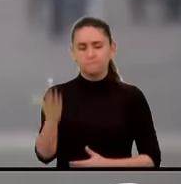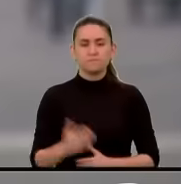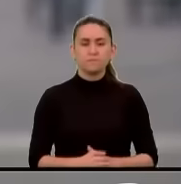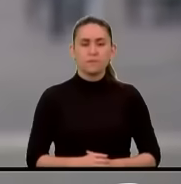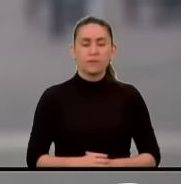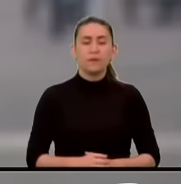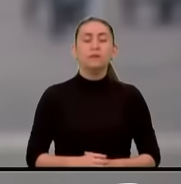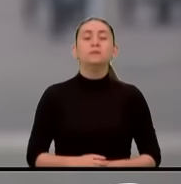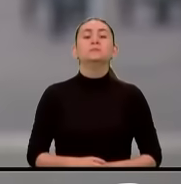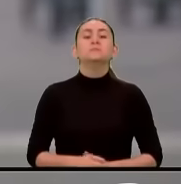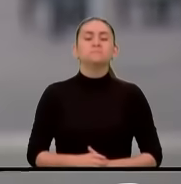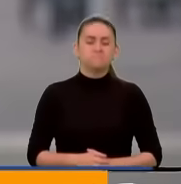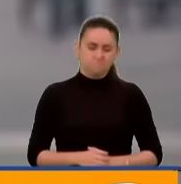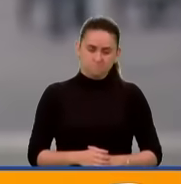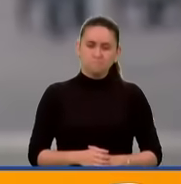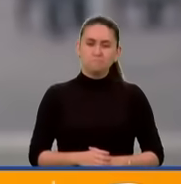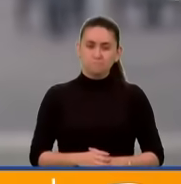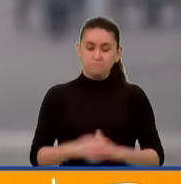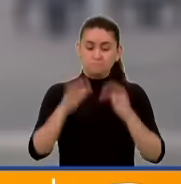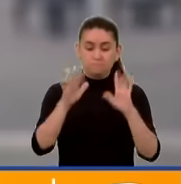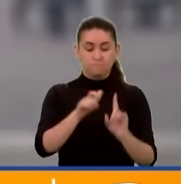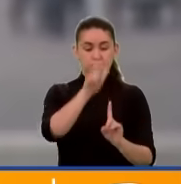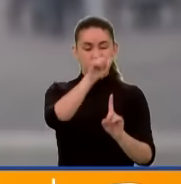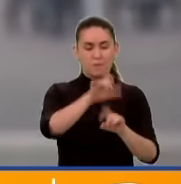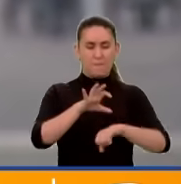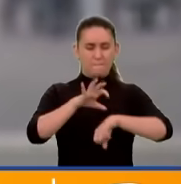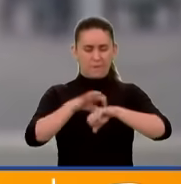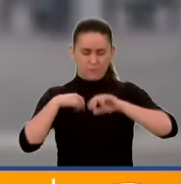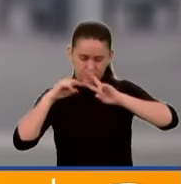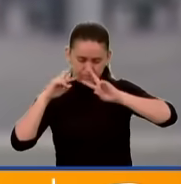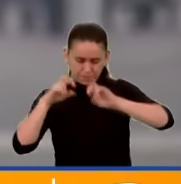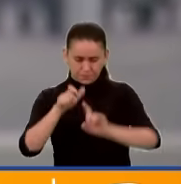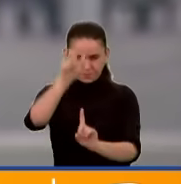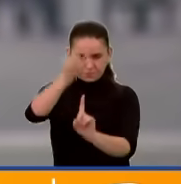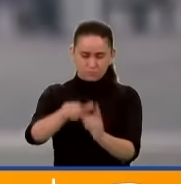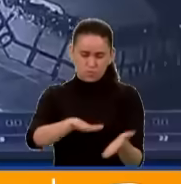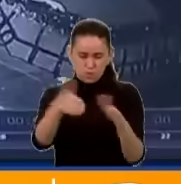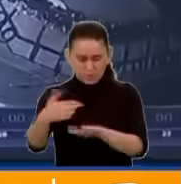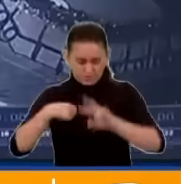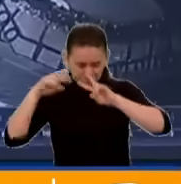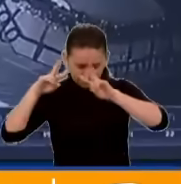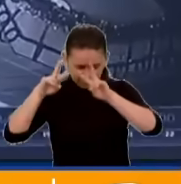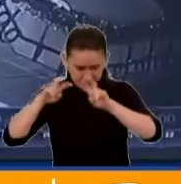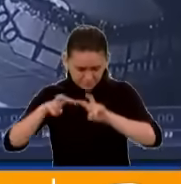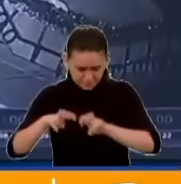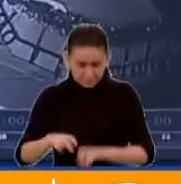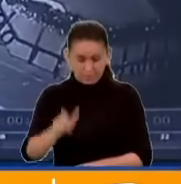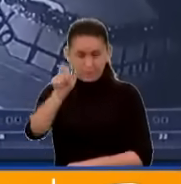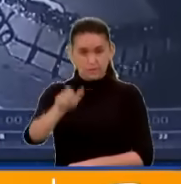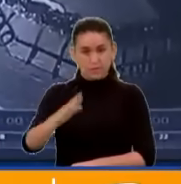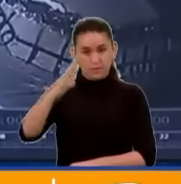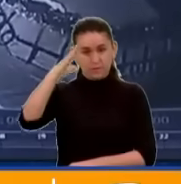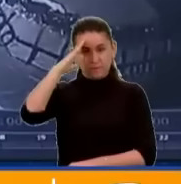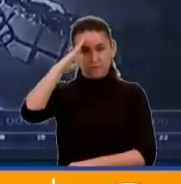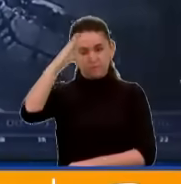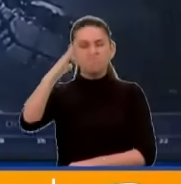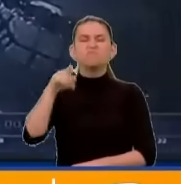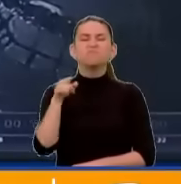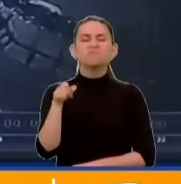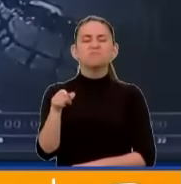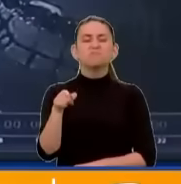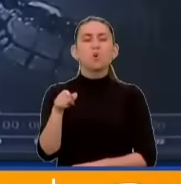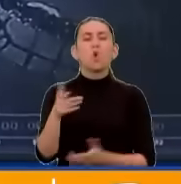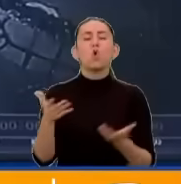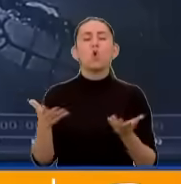Andrés, mire, pues de acuerdo a los forenses, la muerte de la patrullera Paula Andrea Celis fue overkill. Esto quiere decir